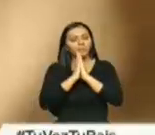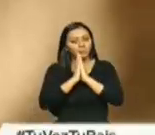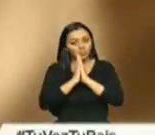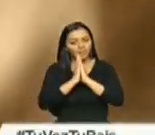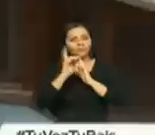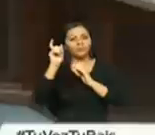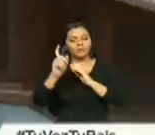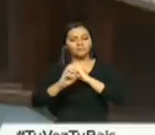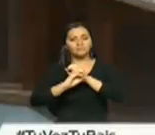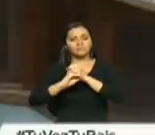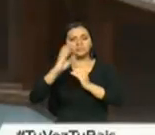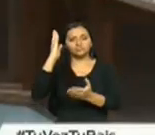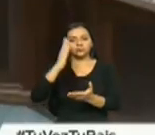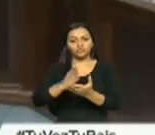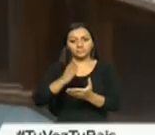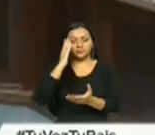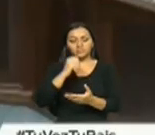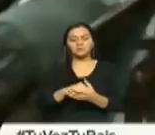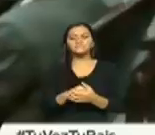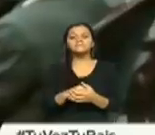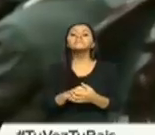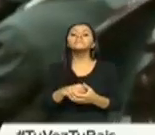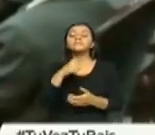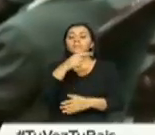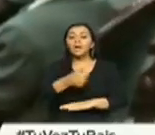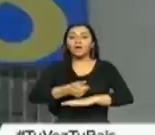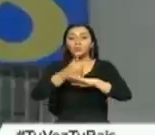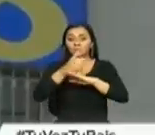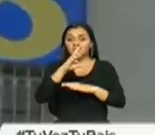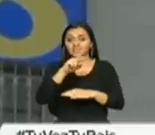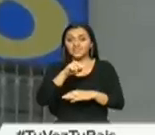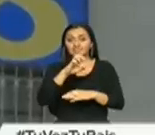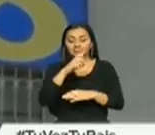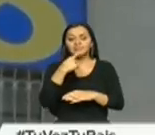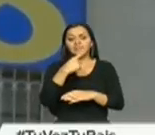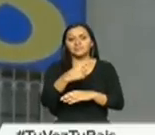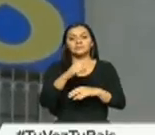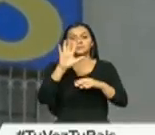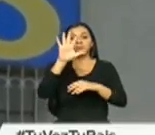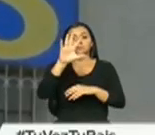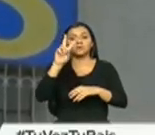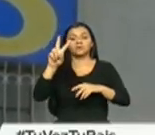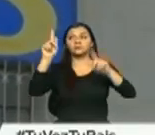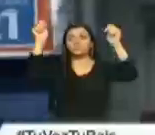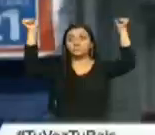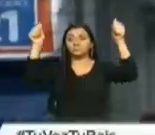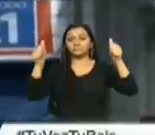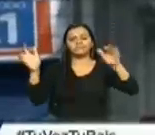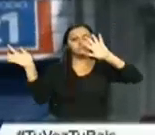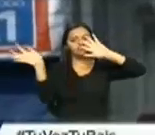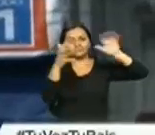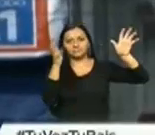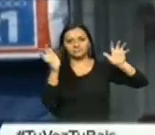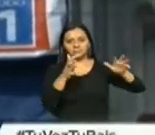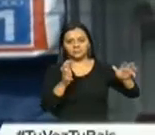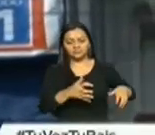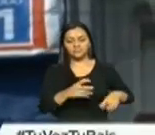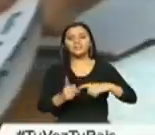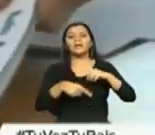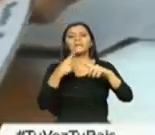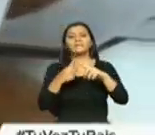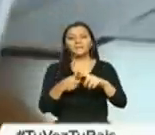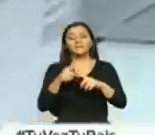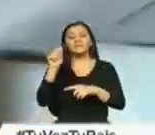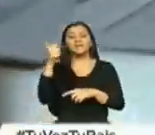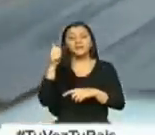infracciones electorales. De acuerdo con las autoridades del organismo, se han retirado 52 vallas en territorio nacional. A estas se